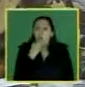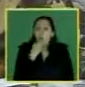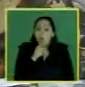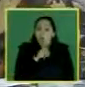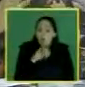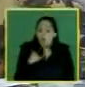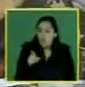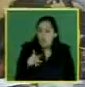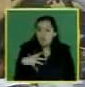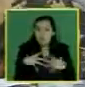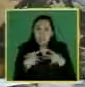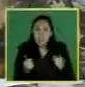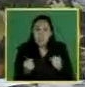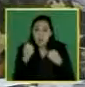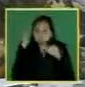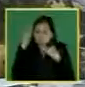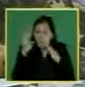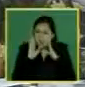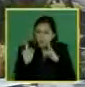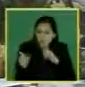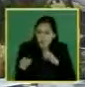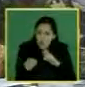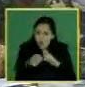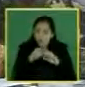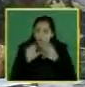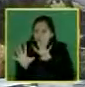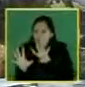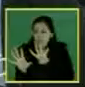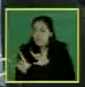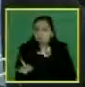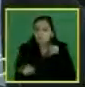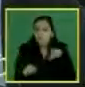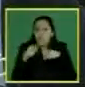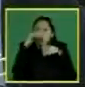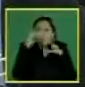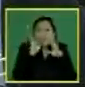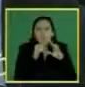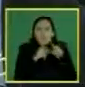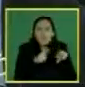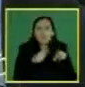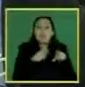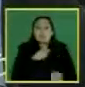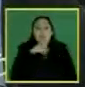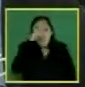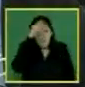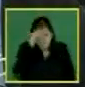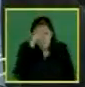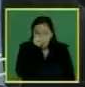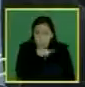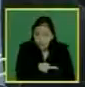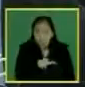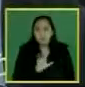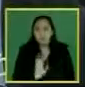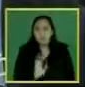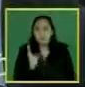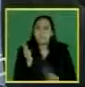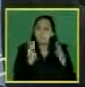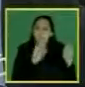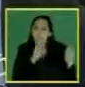sanos y dedicarte a ellos, optes por el retrasado. Entonces ella comparaba primero